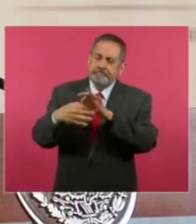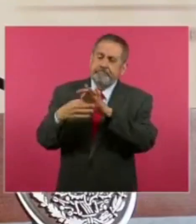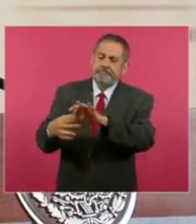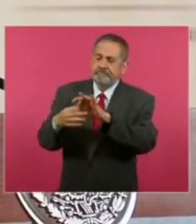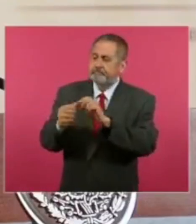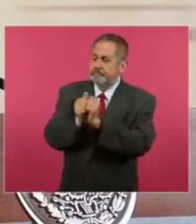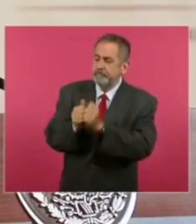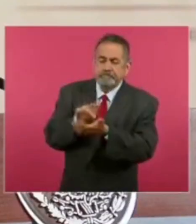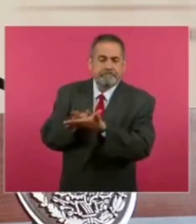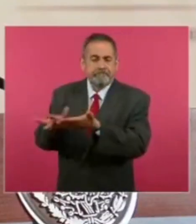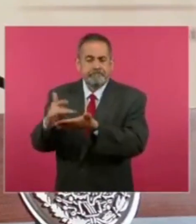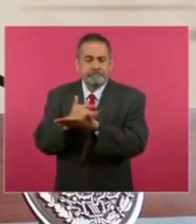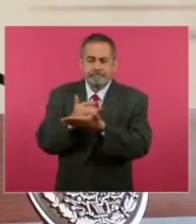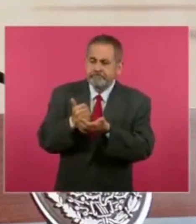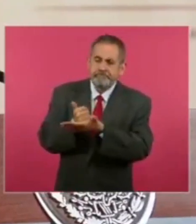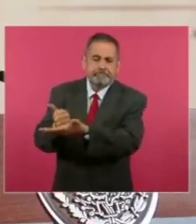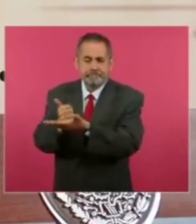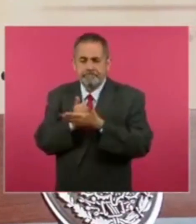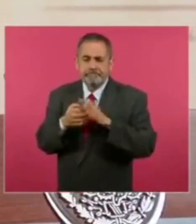haya cooperación, que